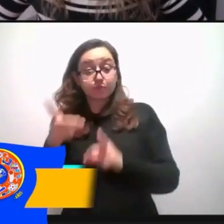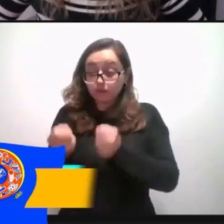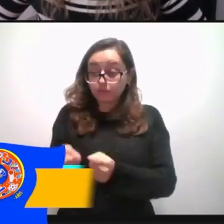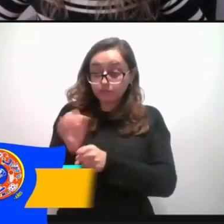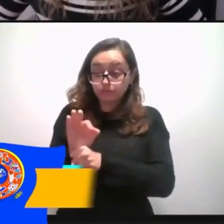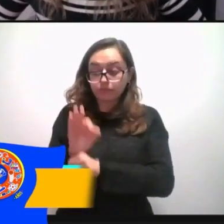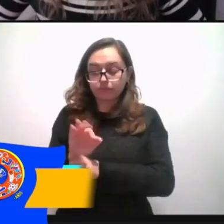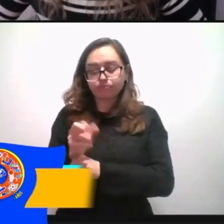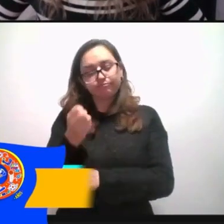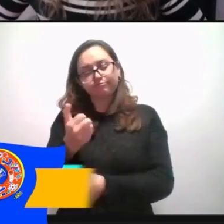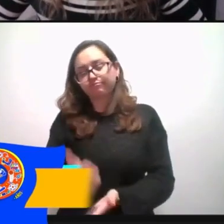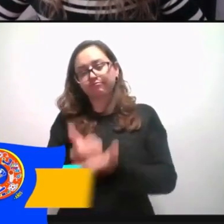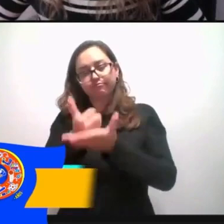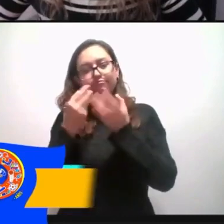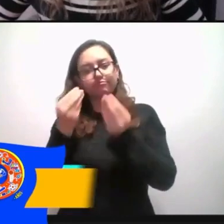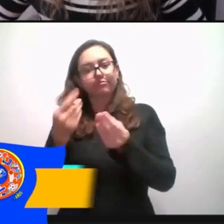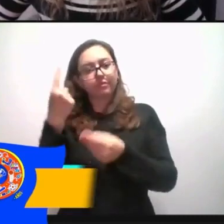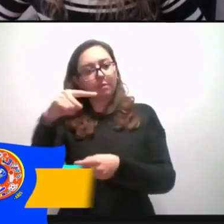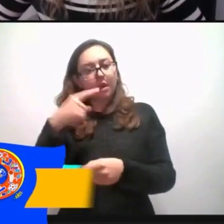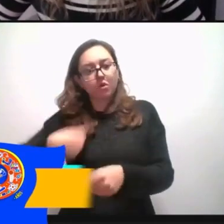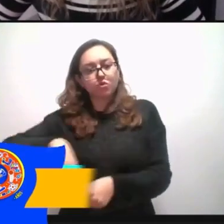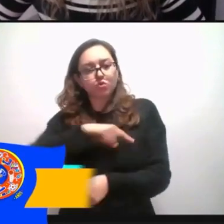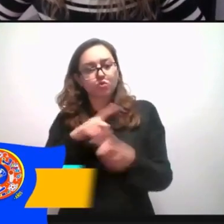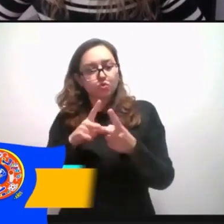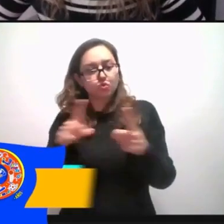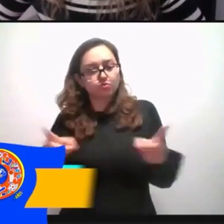importante para nuestro desarrollo adecuado. Muchas gracias.